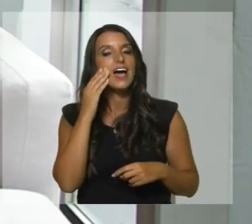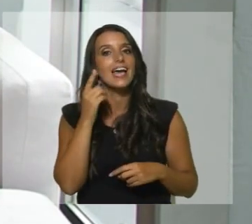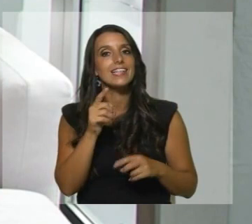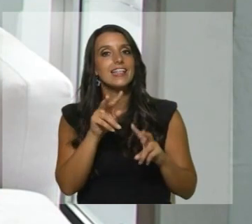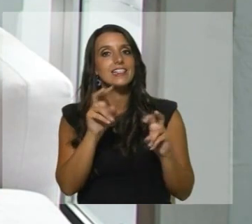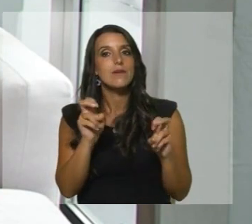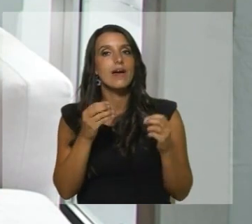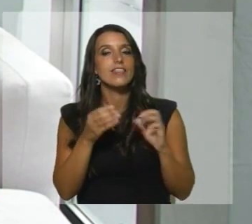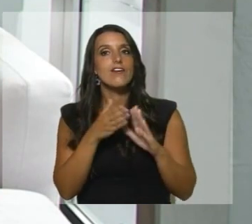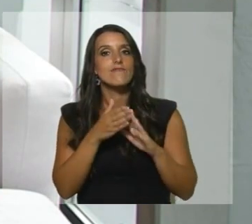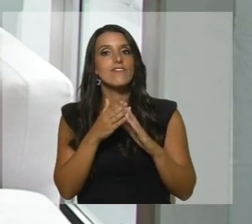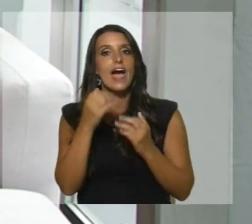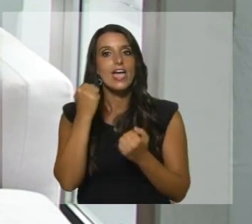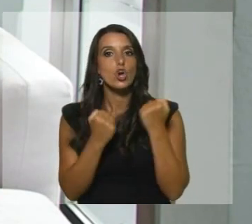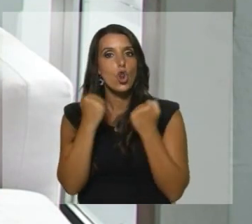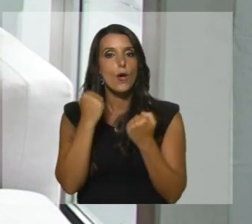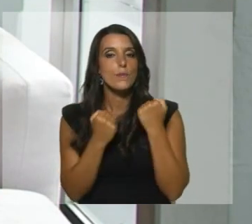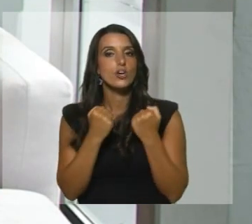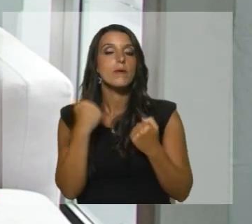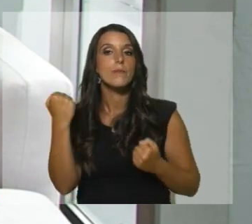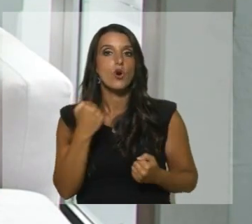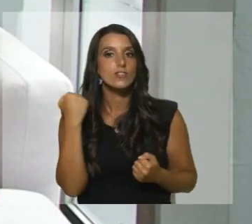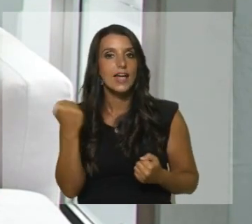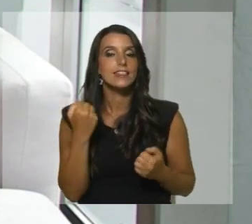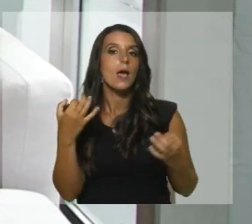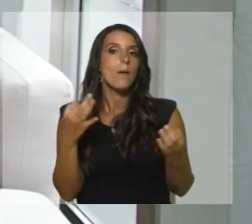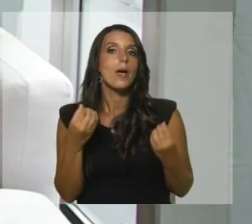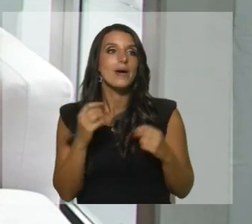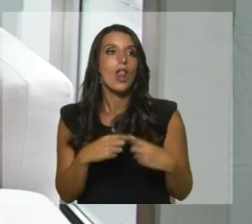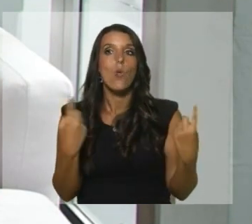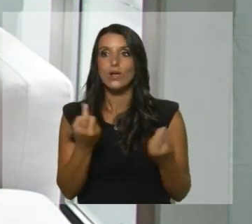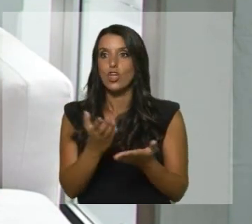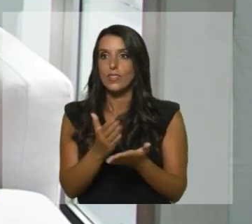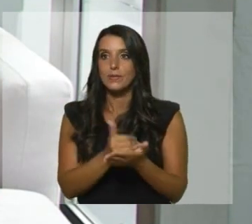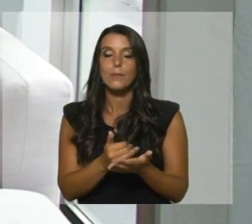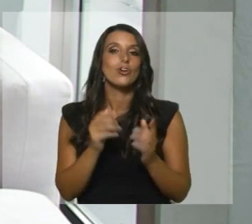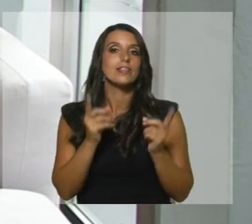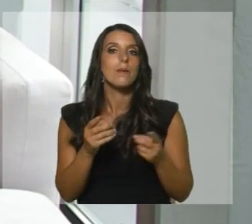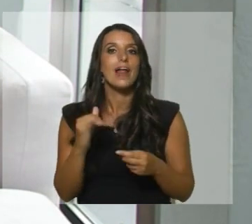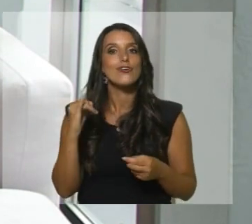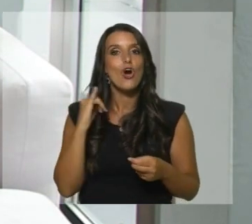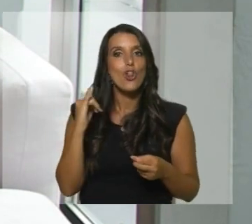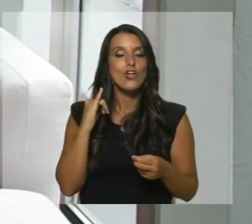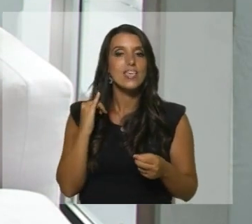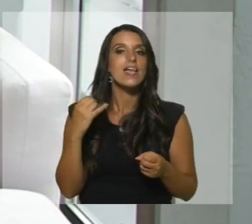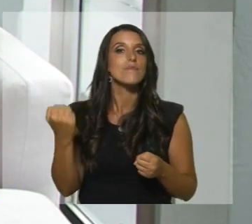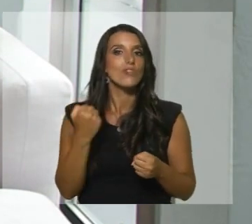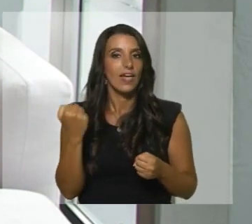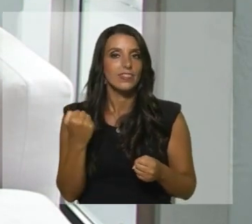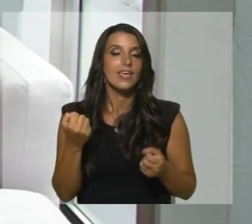implicancia desde el punto de vista económico muy importante especialmente para nuestro departamento y para Colonia del Sacramento en